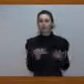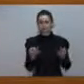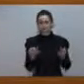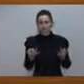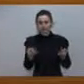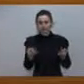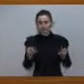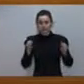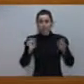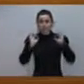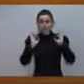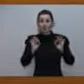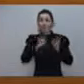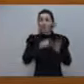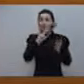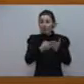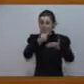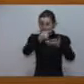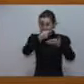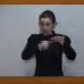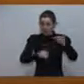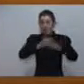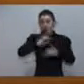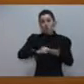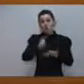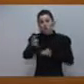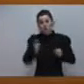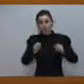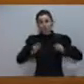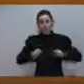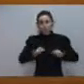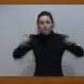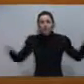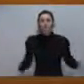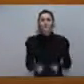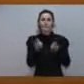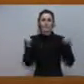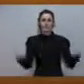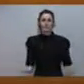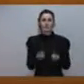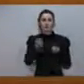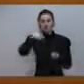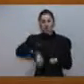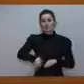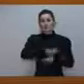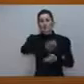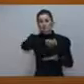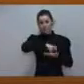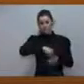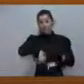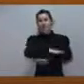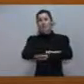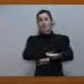las prescripciones técnicas para contratar la campaña de saneamiento ganadero de esta consejería y de este Gobierno con